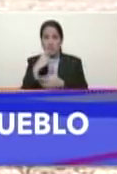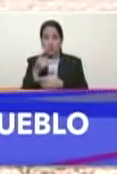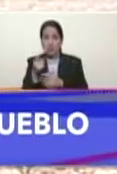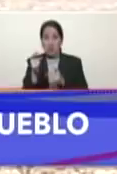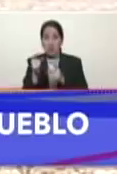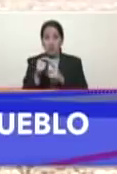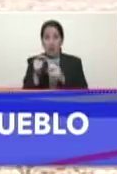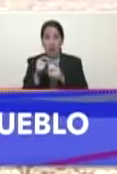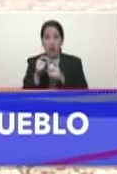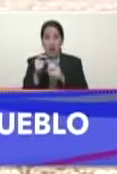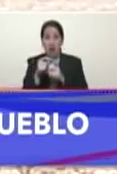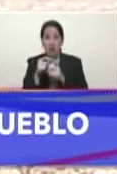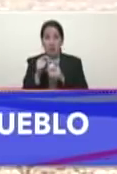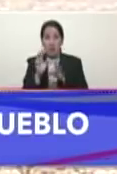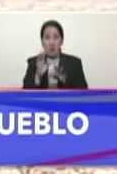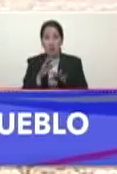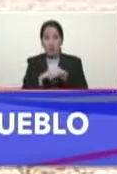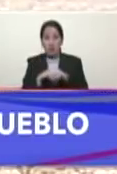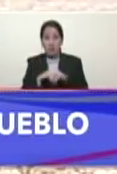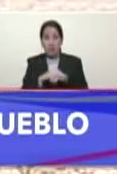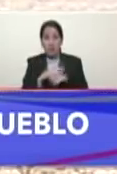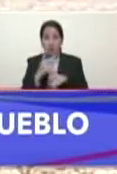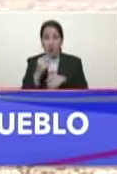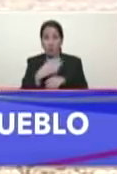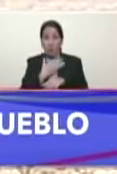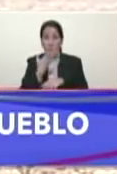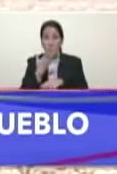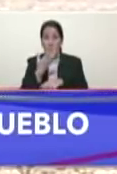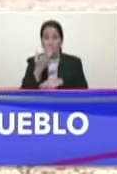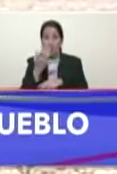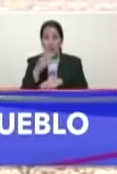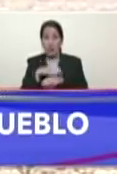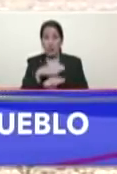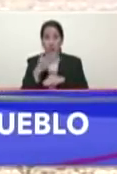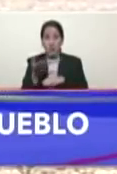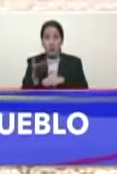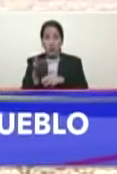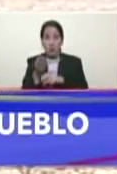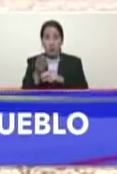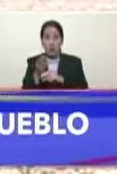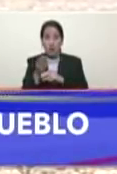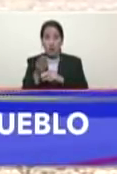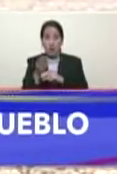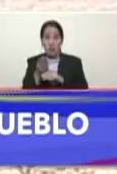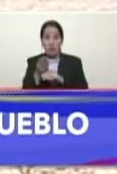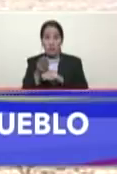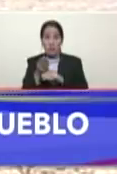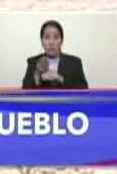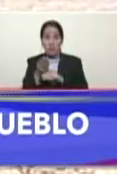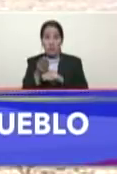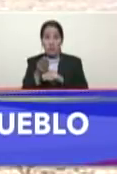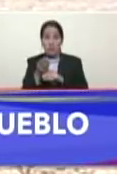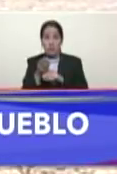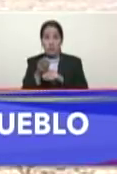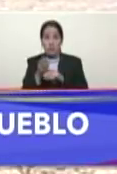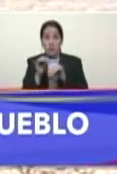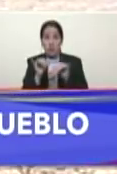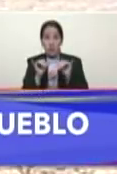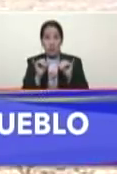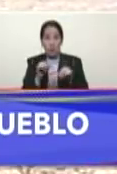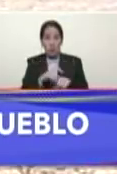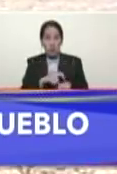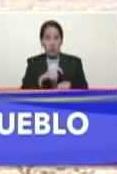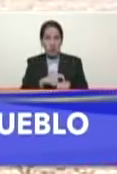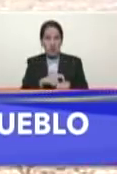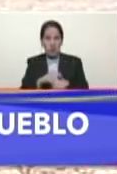por el espacio infantil. Nunca me verán lloriqueando, dramatizando. Siempre me